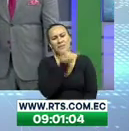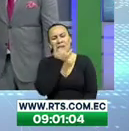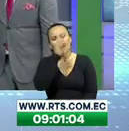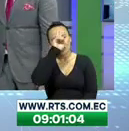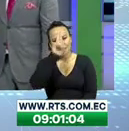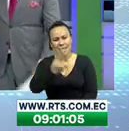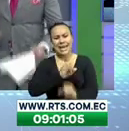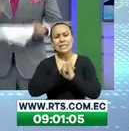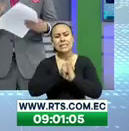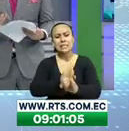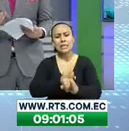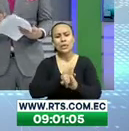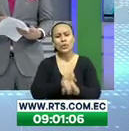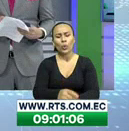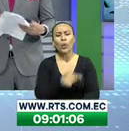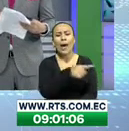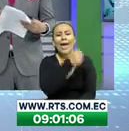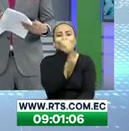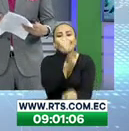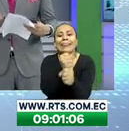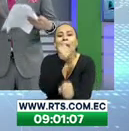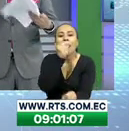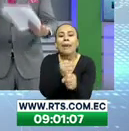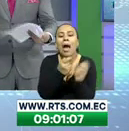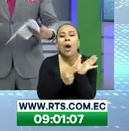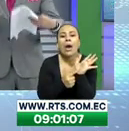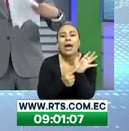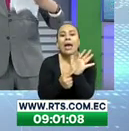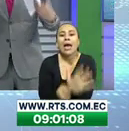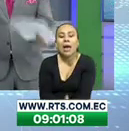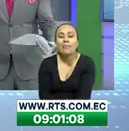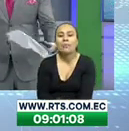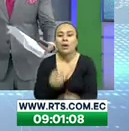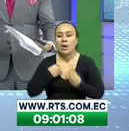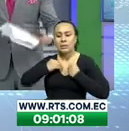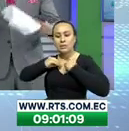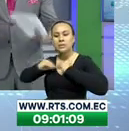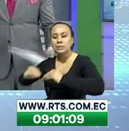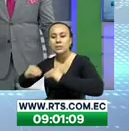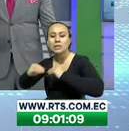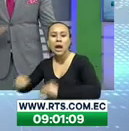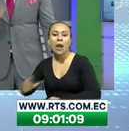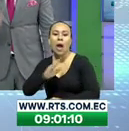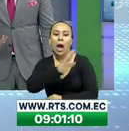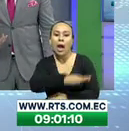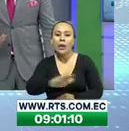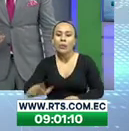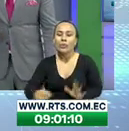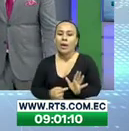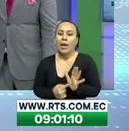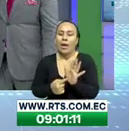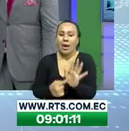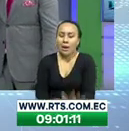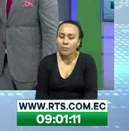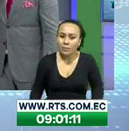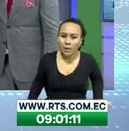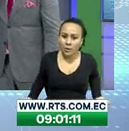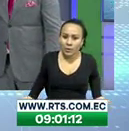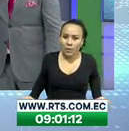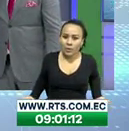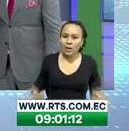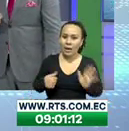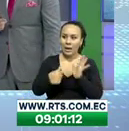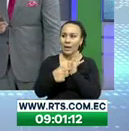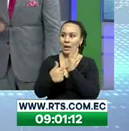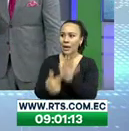educativo. El sitio, pues, correcto, que ellos, que ellos tienen que dar el ejemplo, que transmitir a los estudiantes precisamente el ejemplo. Yo